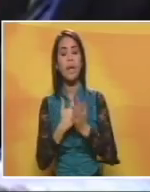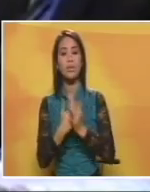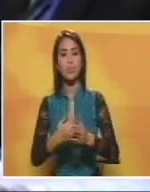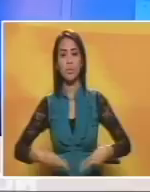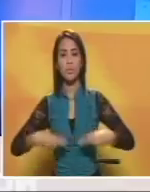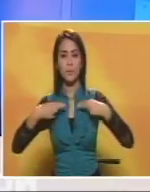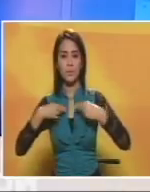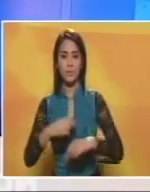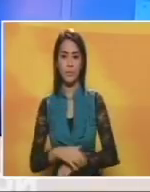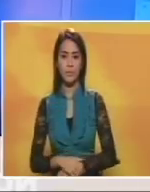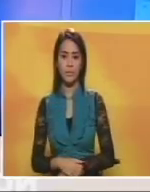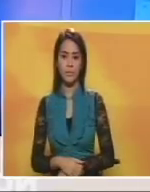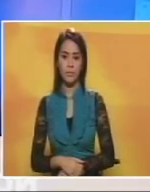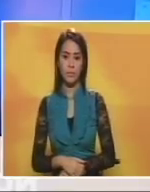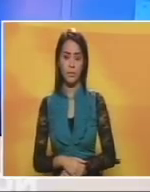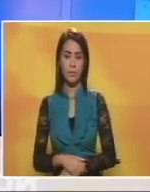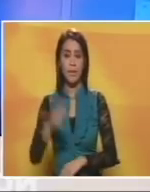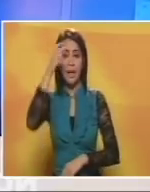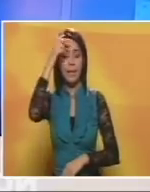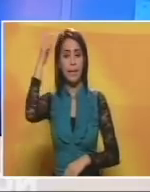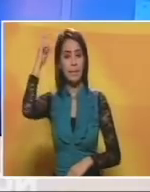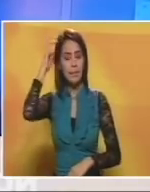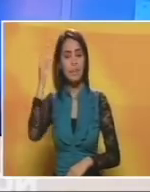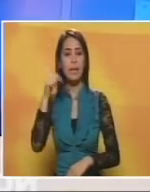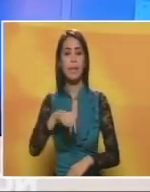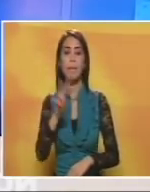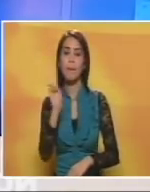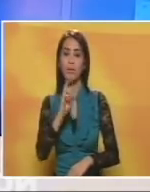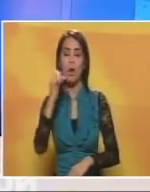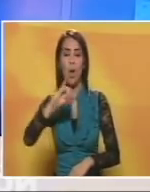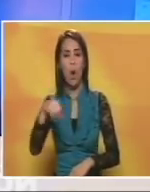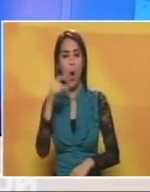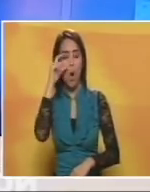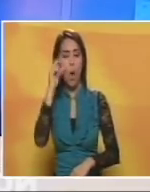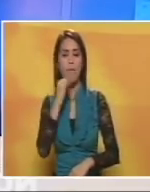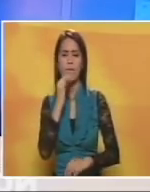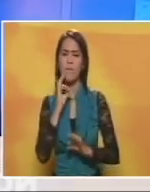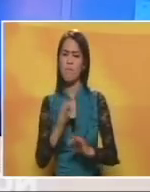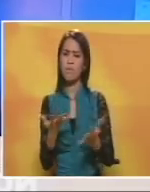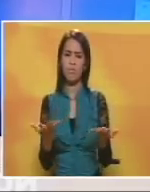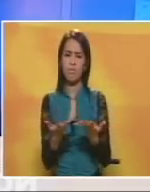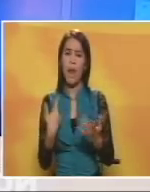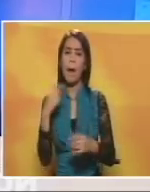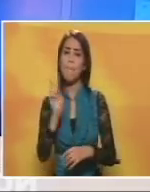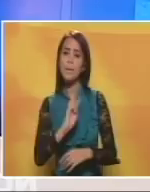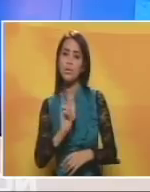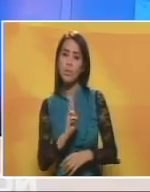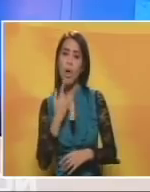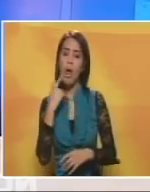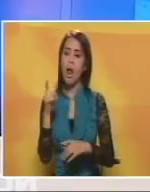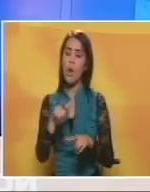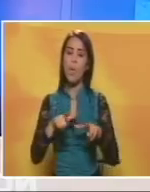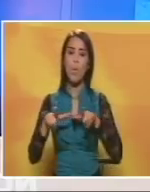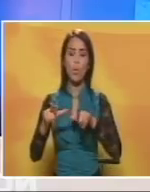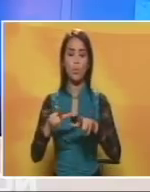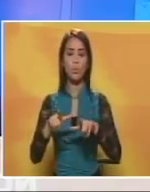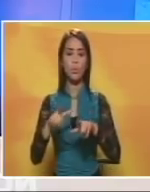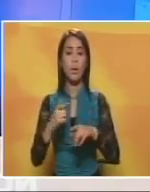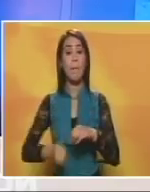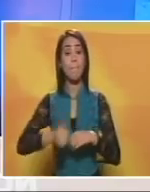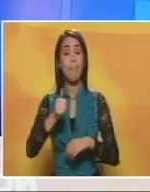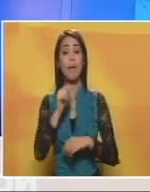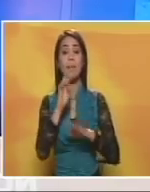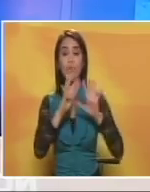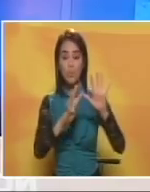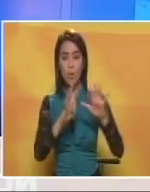humanitaria. El canciller de la República, Jorge Arreaza, expresó la consternación de Venezuela tras la ubicación y exhumación de más de